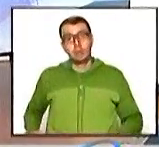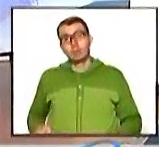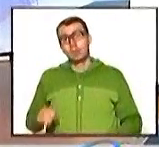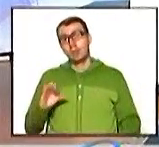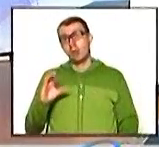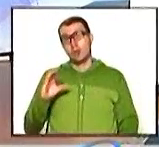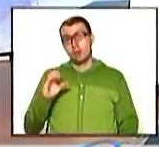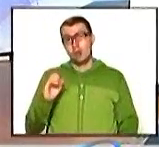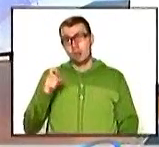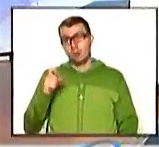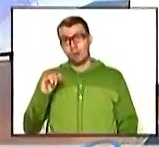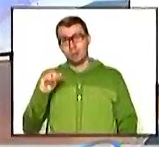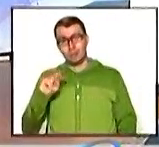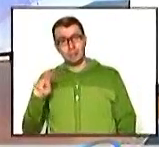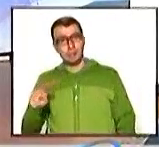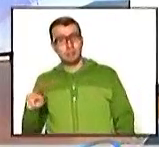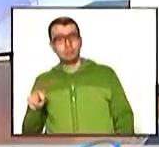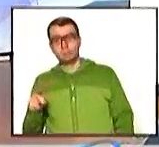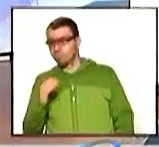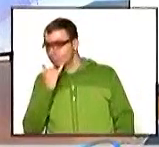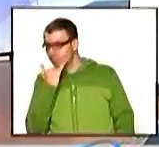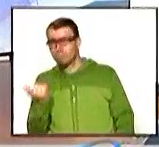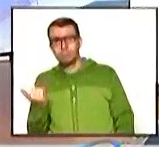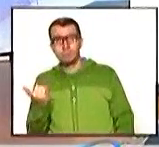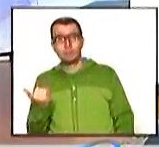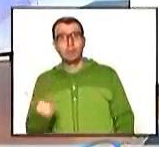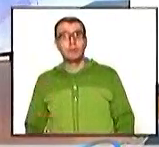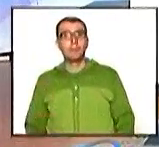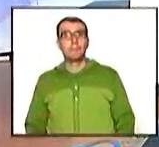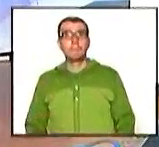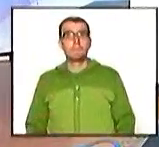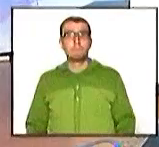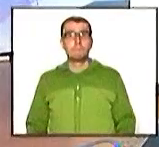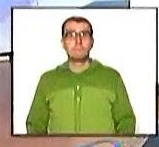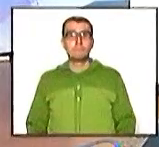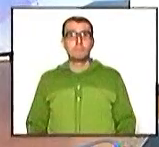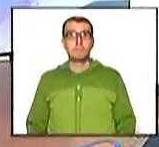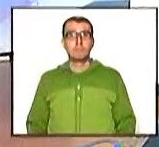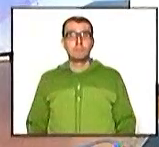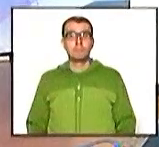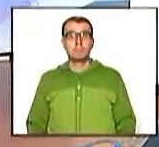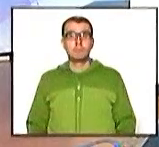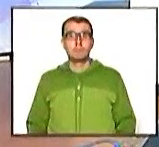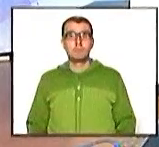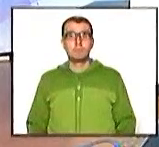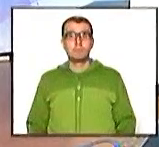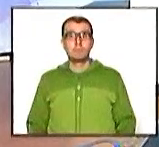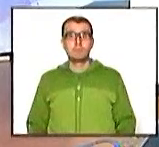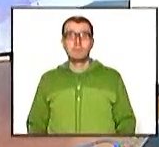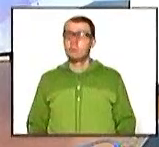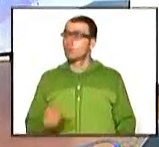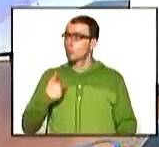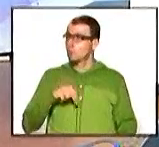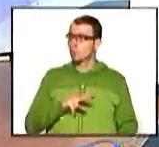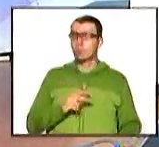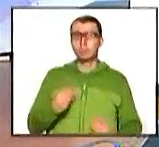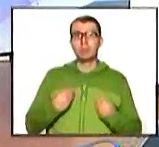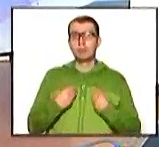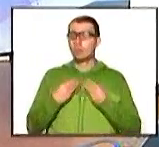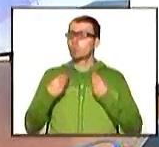dirección para el quiropráctico. ¿En Pereira o en Manizales? Pues nosotros vivimos en Tuluá, donde nos quede más